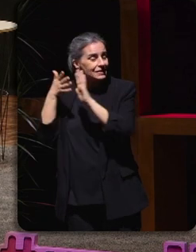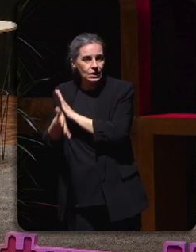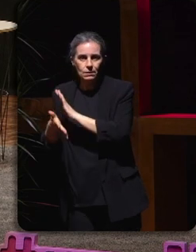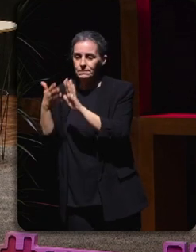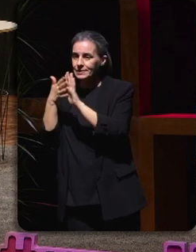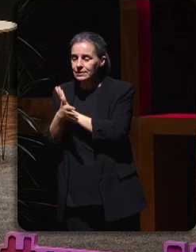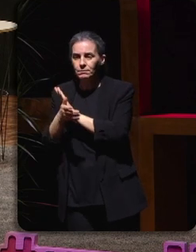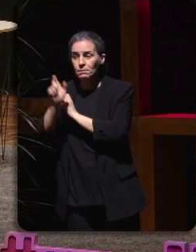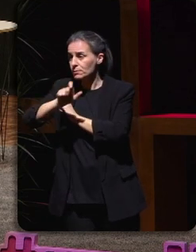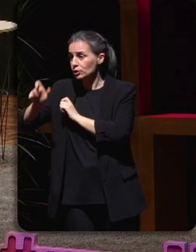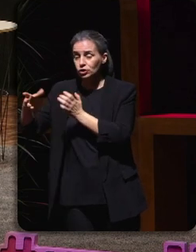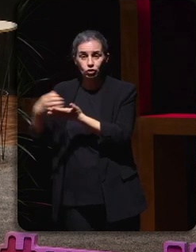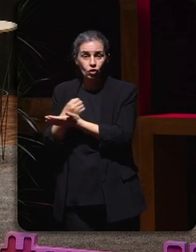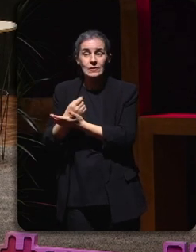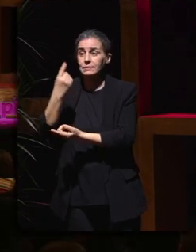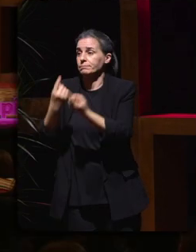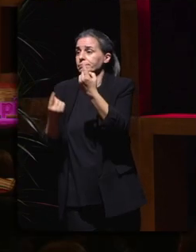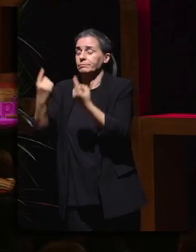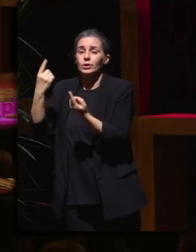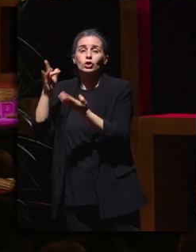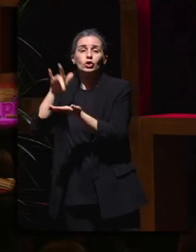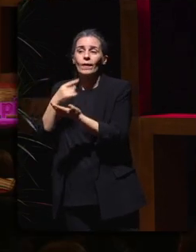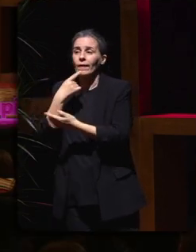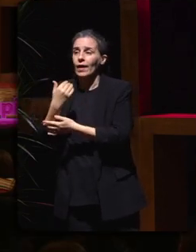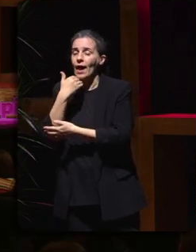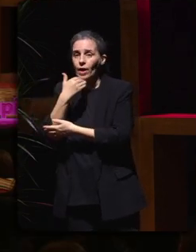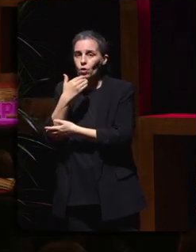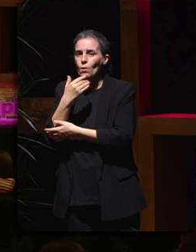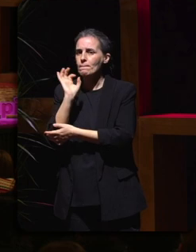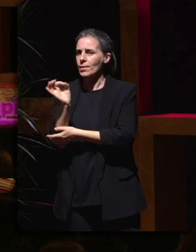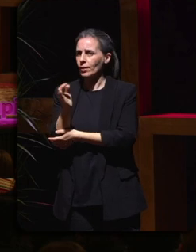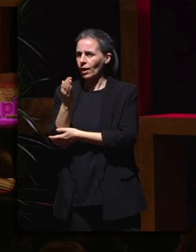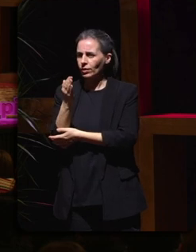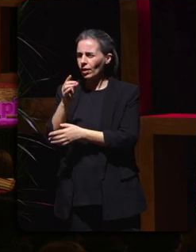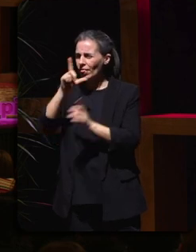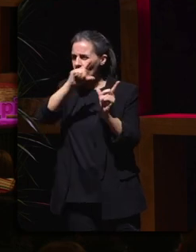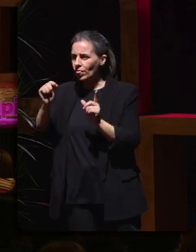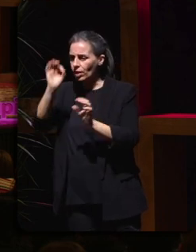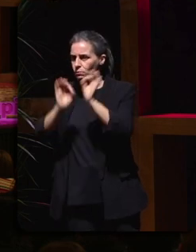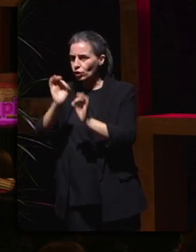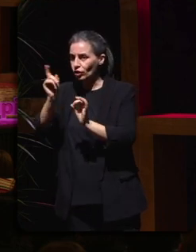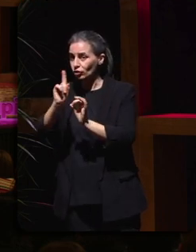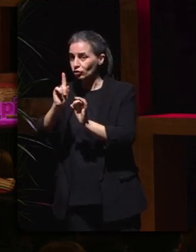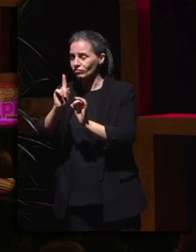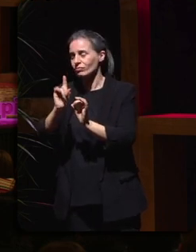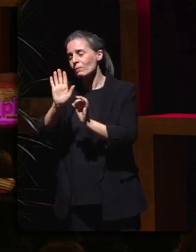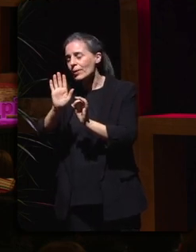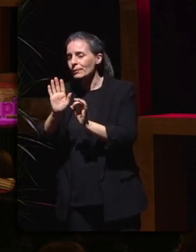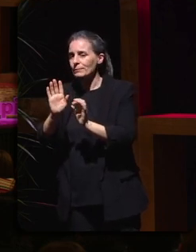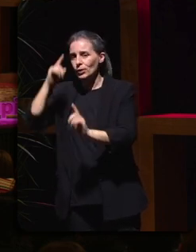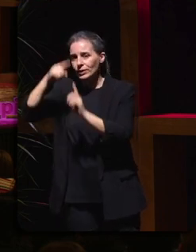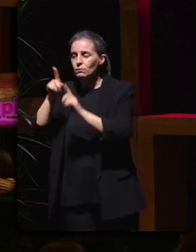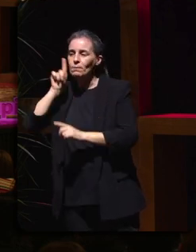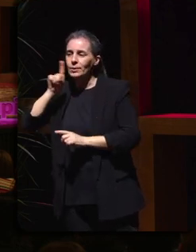todo el mundo alguna vez ha dicho algo que no era toda la verdad para no decir una mentira